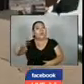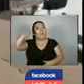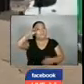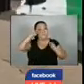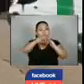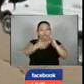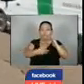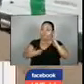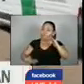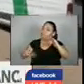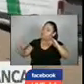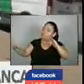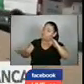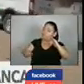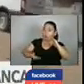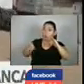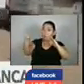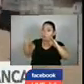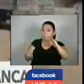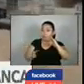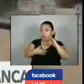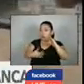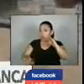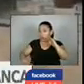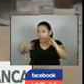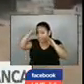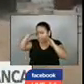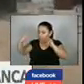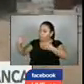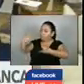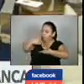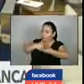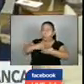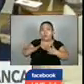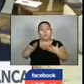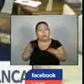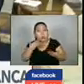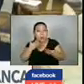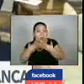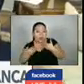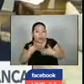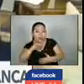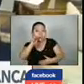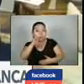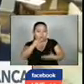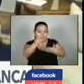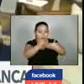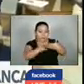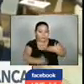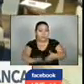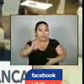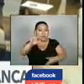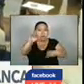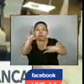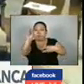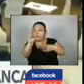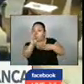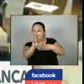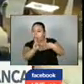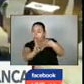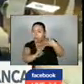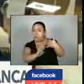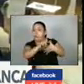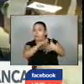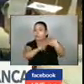Casa Blanca al mandatario de México, Andrés Manuel López Obrador, y se mostró de acuerdo con un plan de 5 puntos planteado por la parte